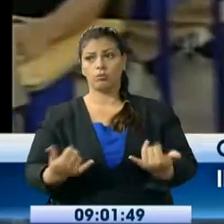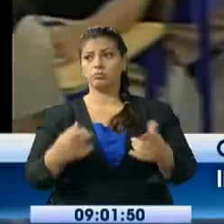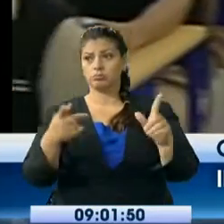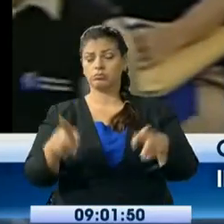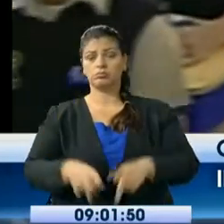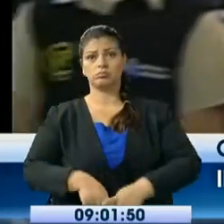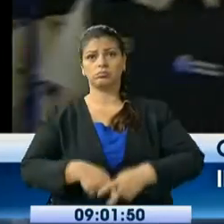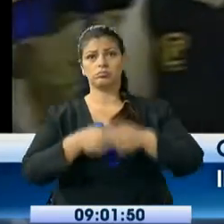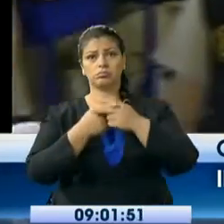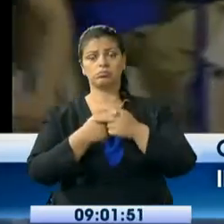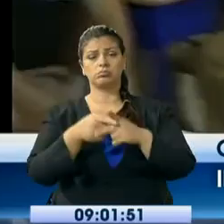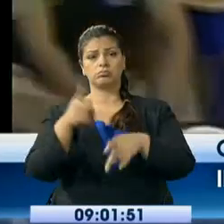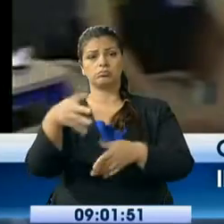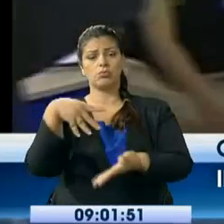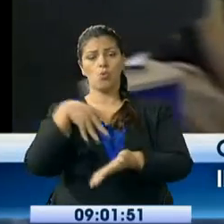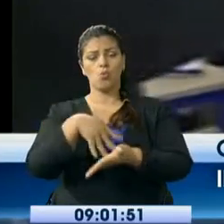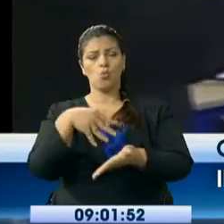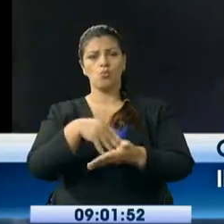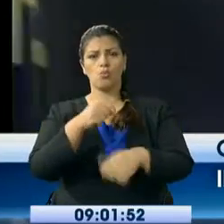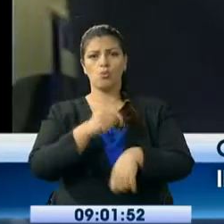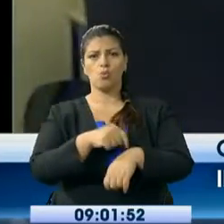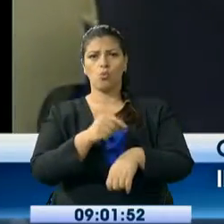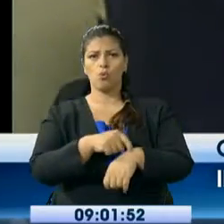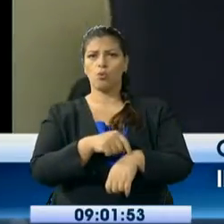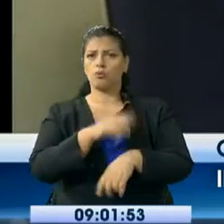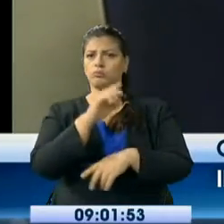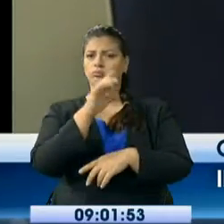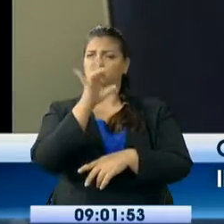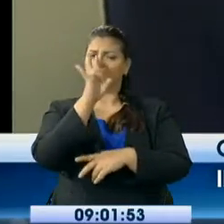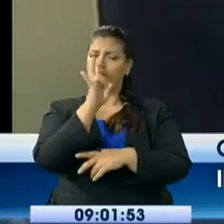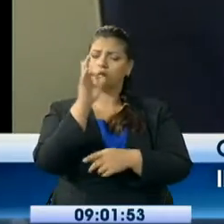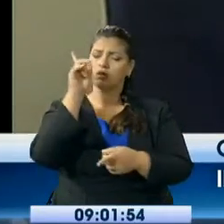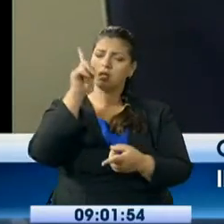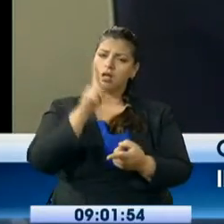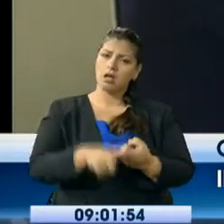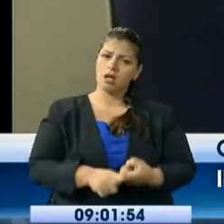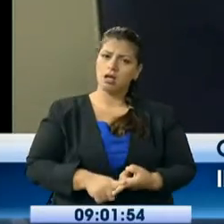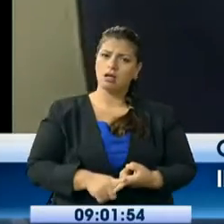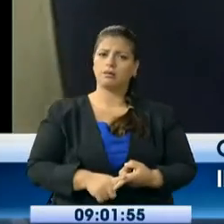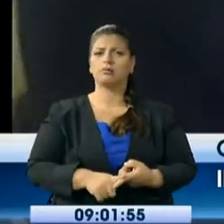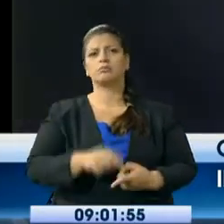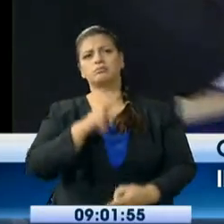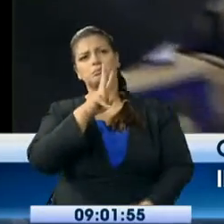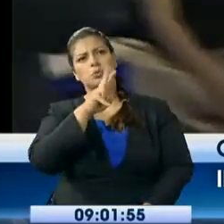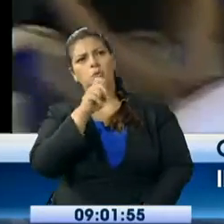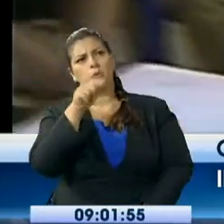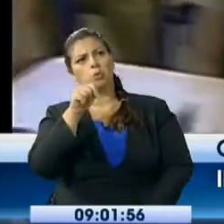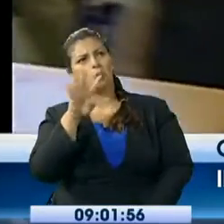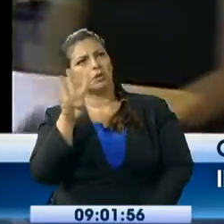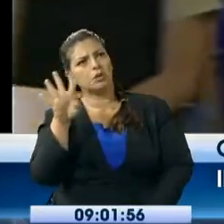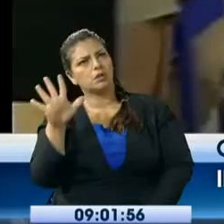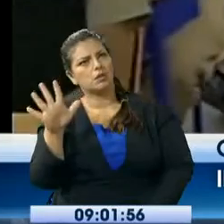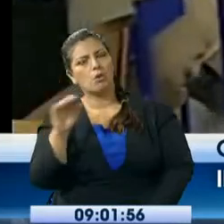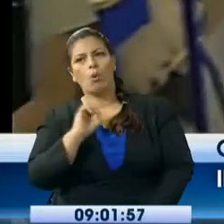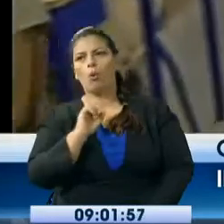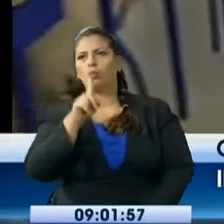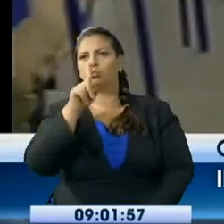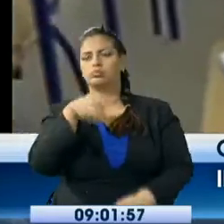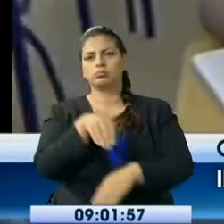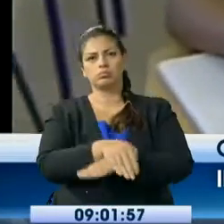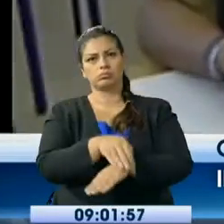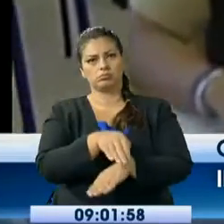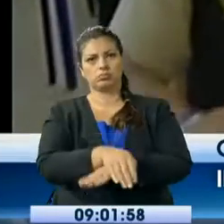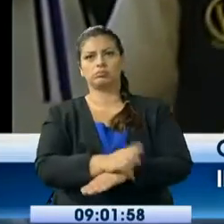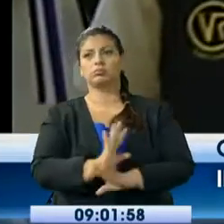completa. Por si acaso se sale la hora que cada esté designada por cada plantel, es decir, ya pasado el mediodía, es